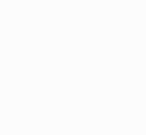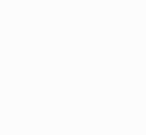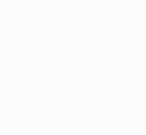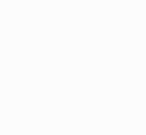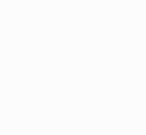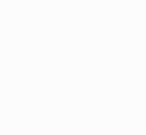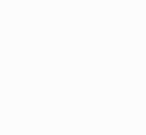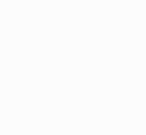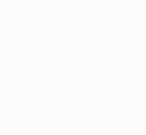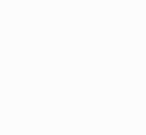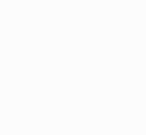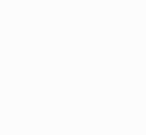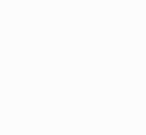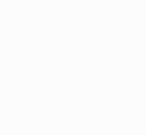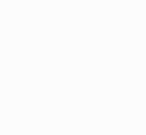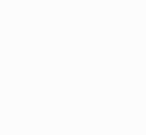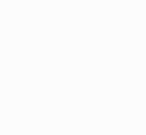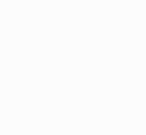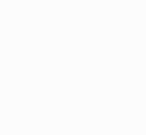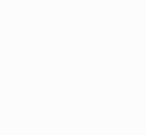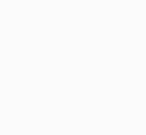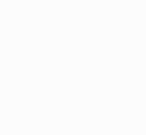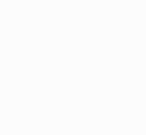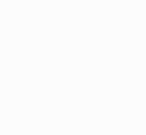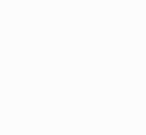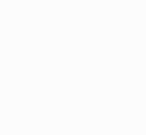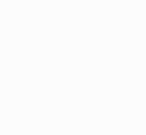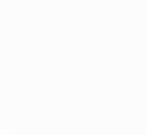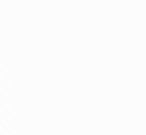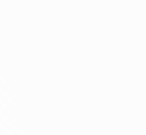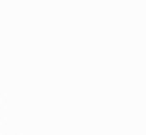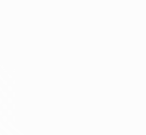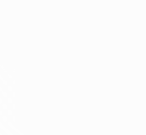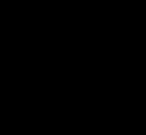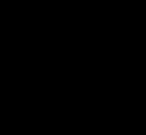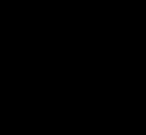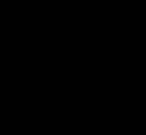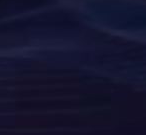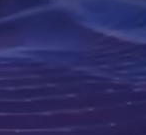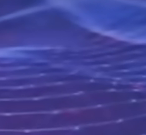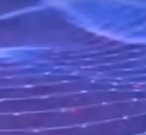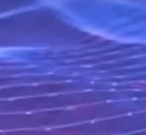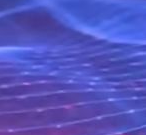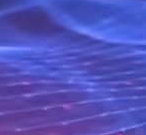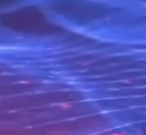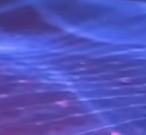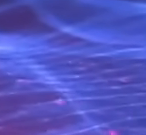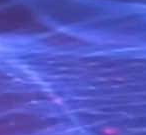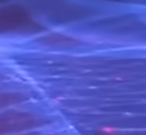Electoral. Referéndum y consulta popular 2024.